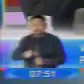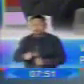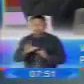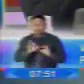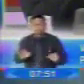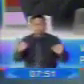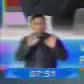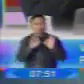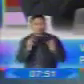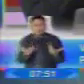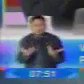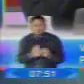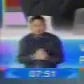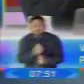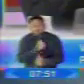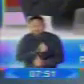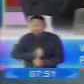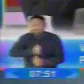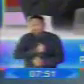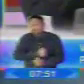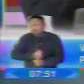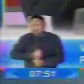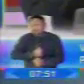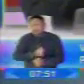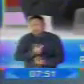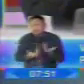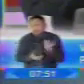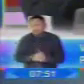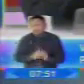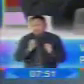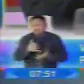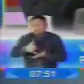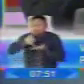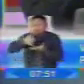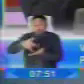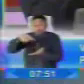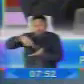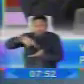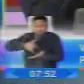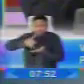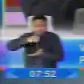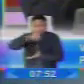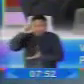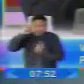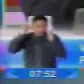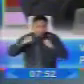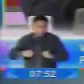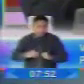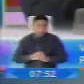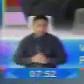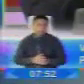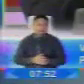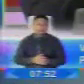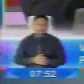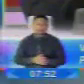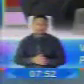valiosísima que podría recibir y que es merecedora de este